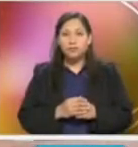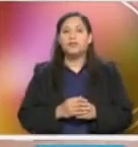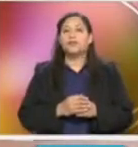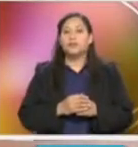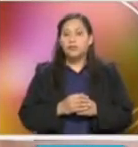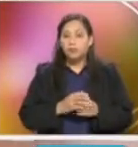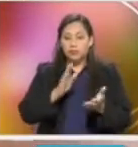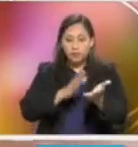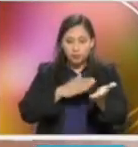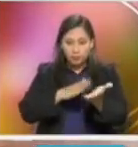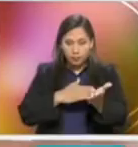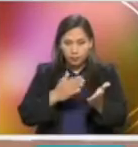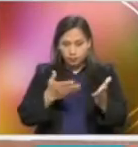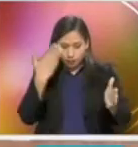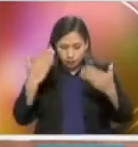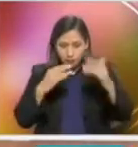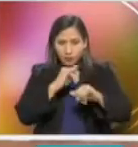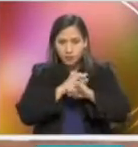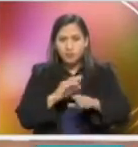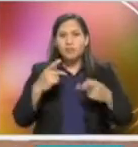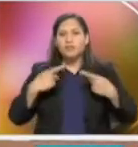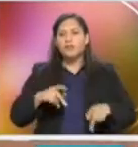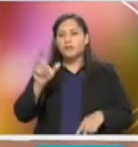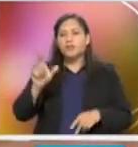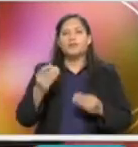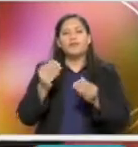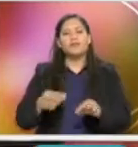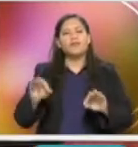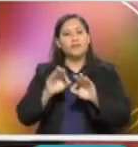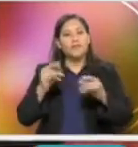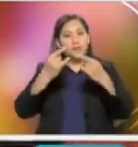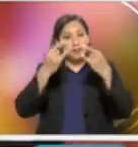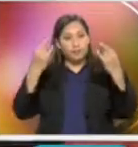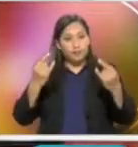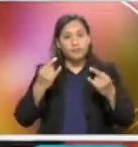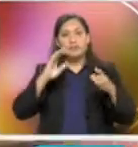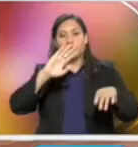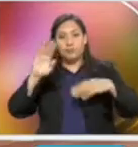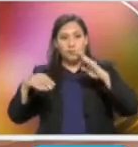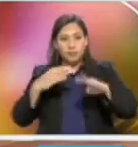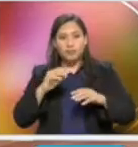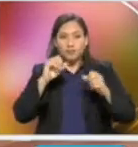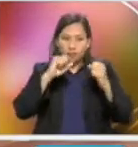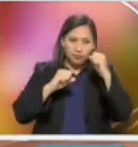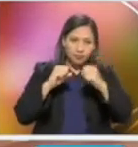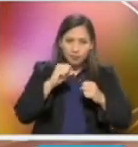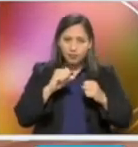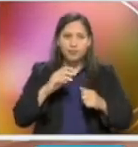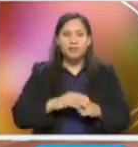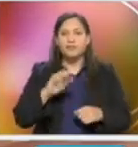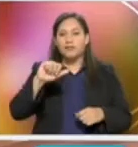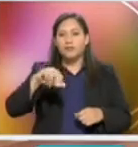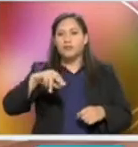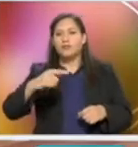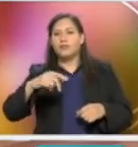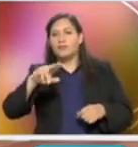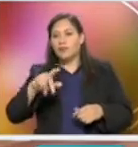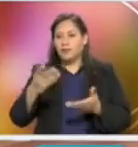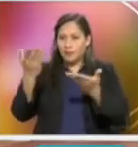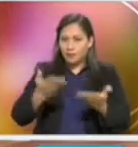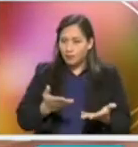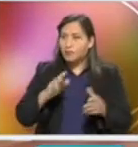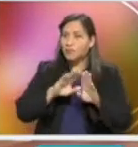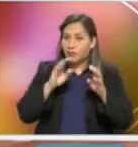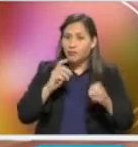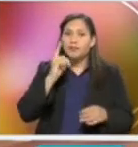sacando papeles e información de personajes importantes de la historia mundial. Híjole, ¿cómo ¿Quién le estás? saca? Ángel de esa. ¿Cómo estás,